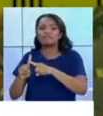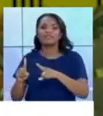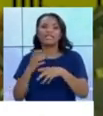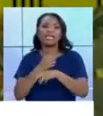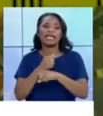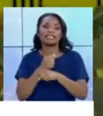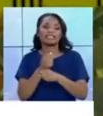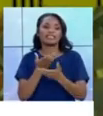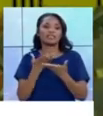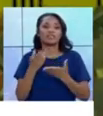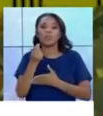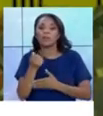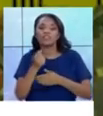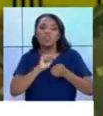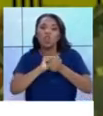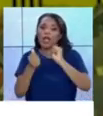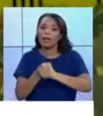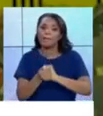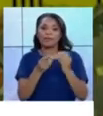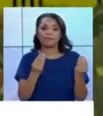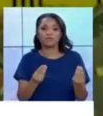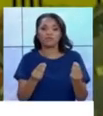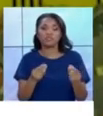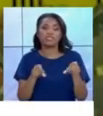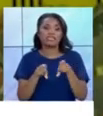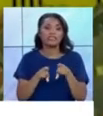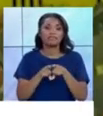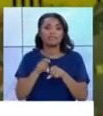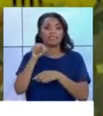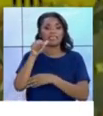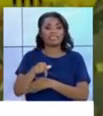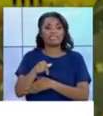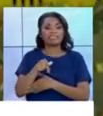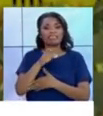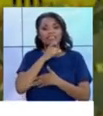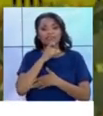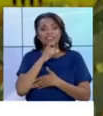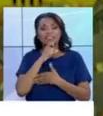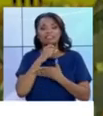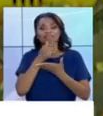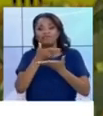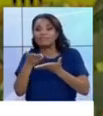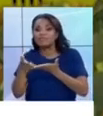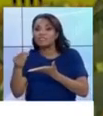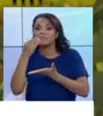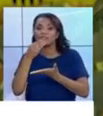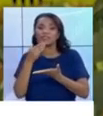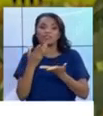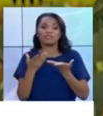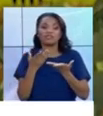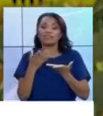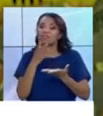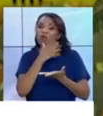distorsionan el precio de los insumos y que encarecen para nuestros productores la producción por eso no pueden ser